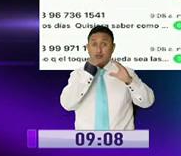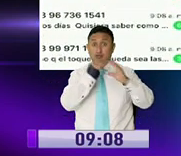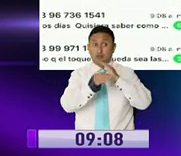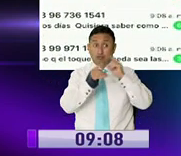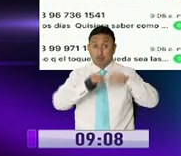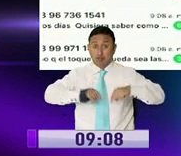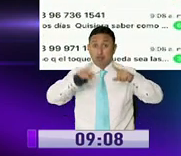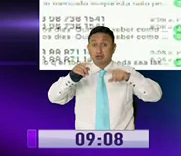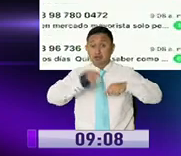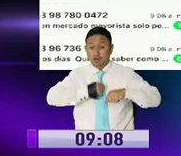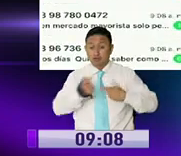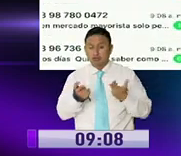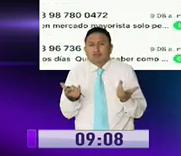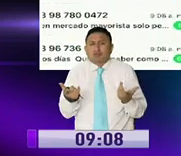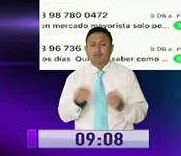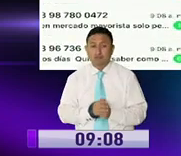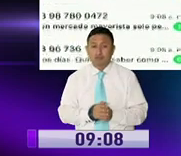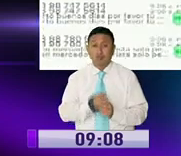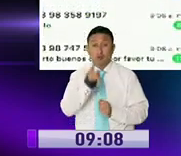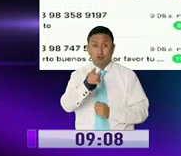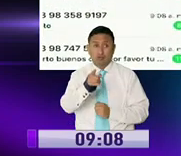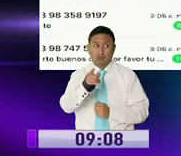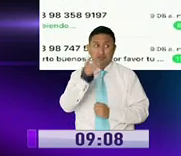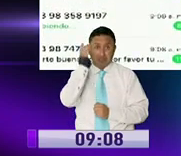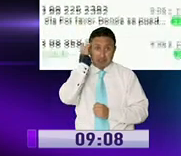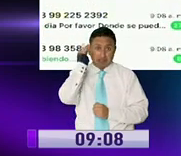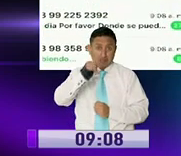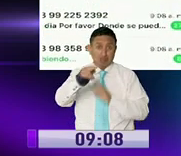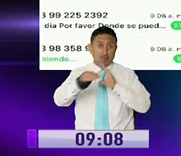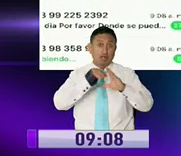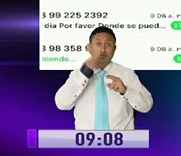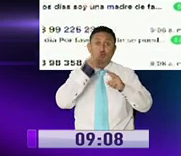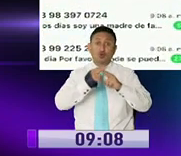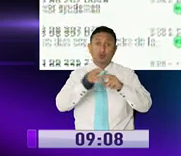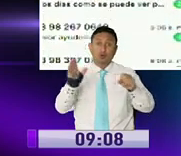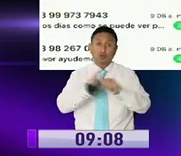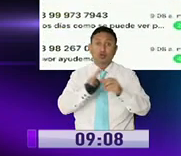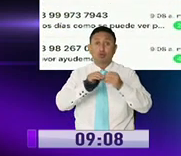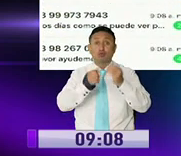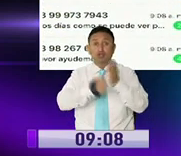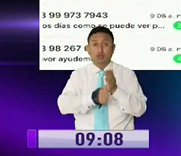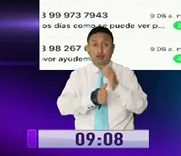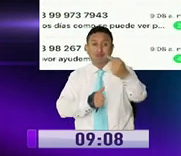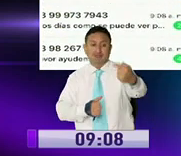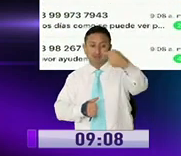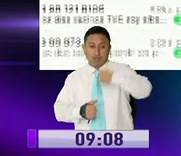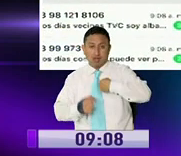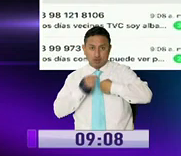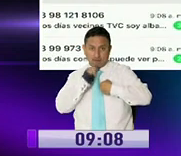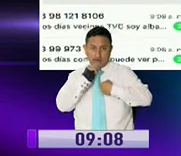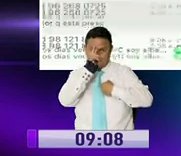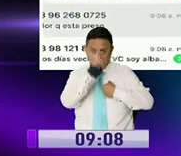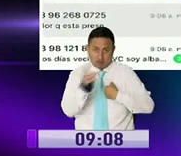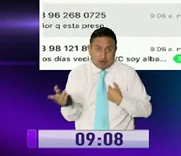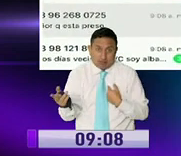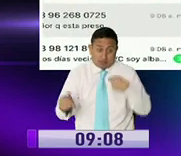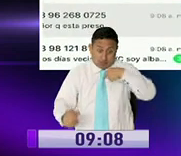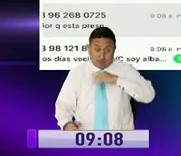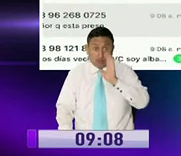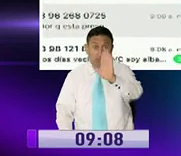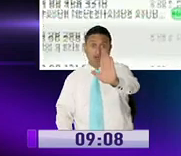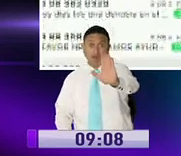decir identificarse. Si algo quieren decir, pongan sus nombres, número de cédula y digan en qué le estamos faltando. Aquí estamos